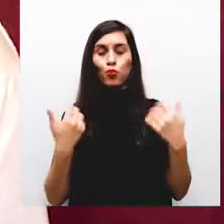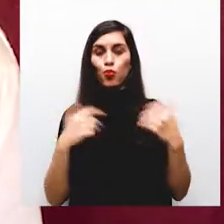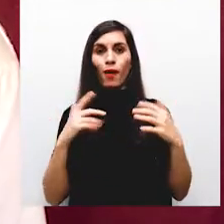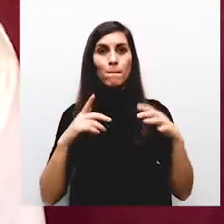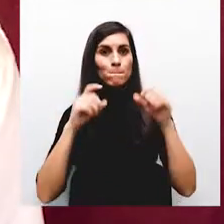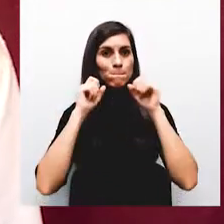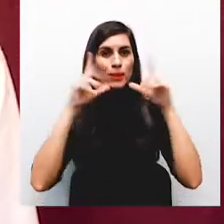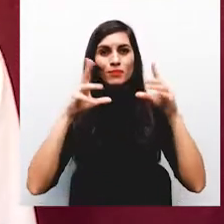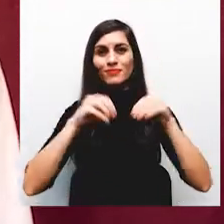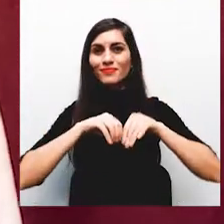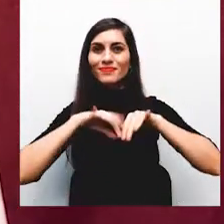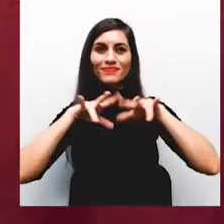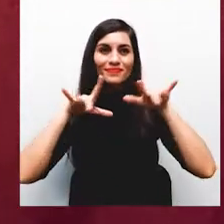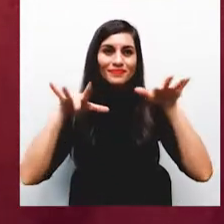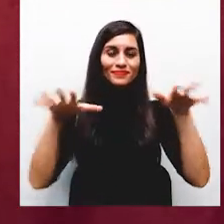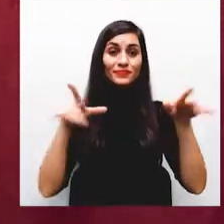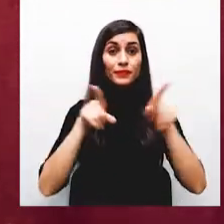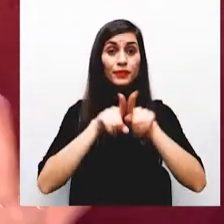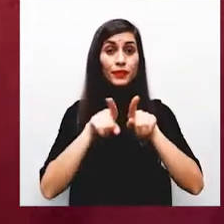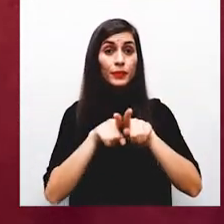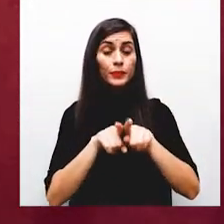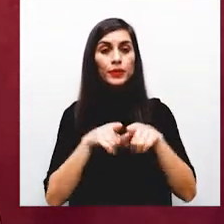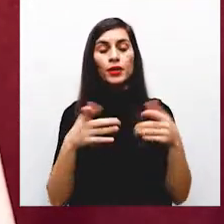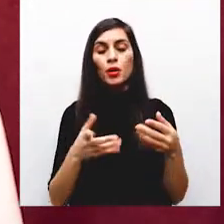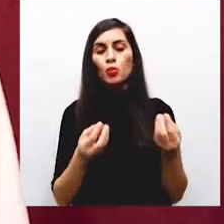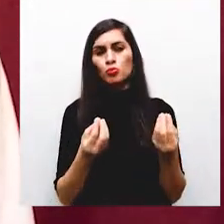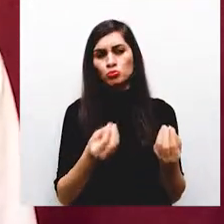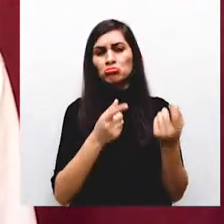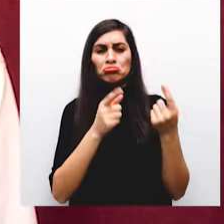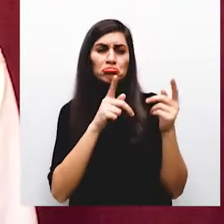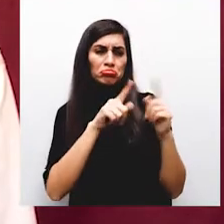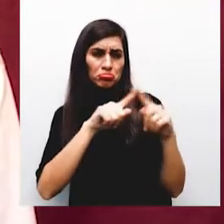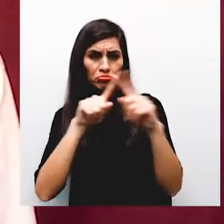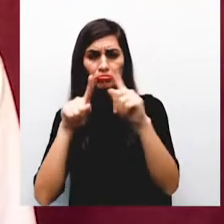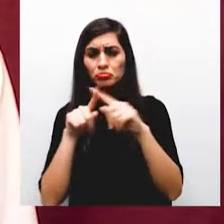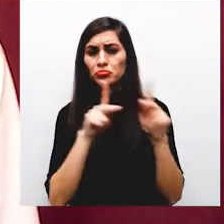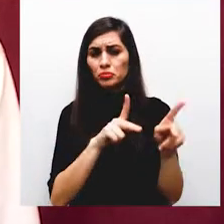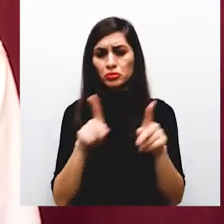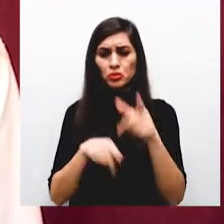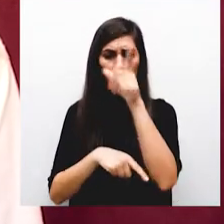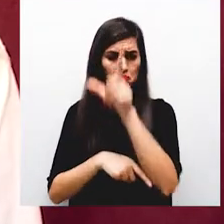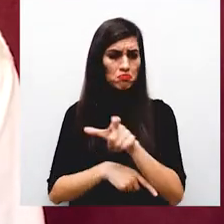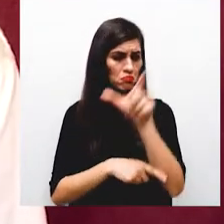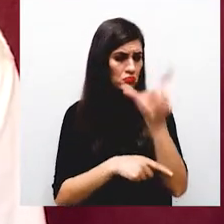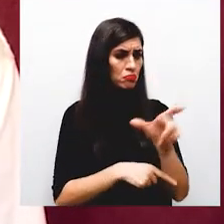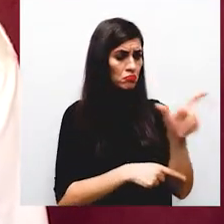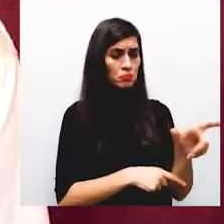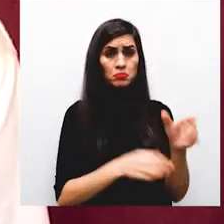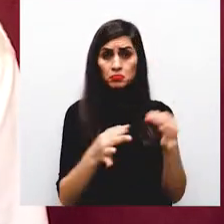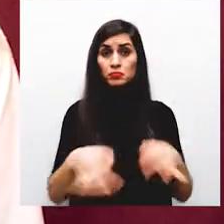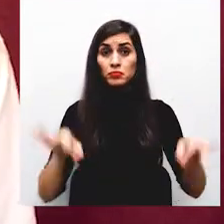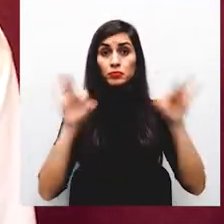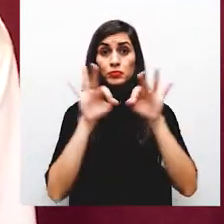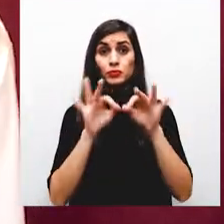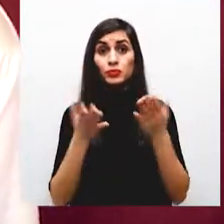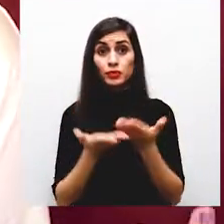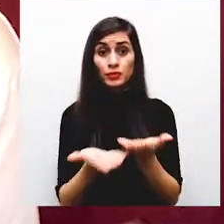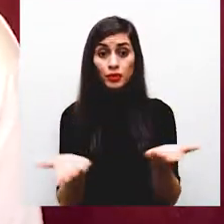boom el pop art con personajes como Andy Warhol, que la acogieron